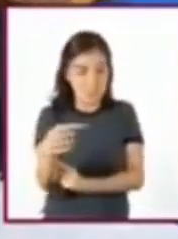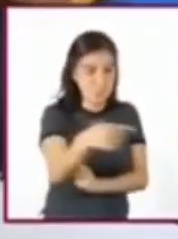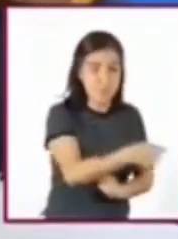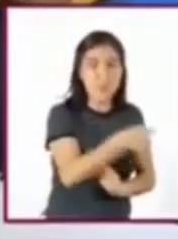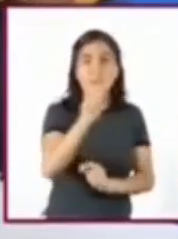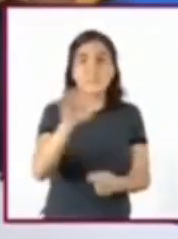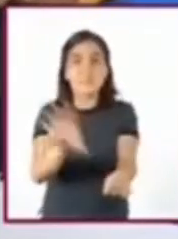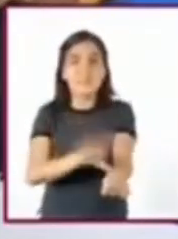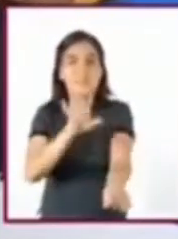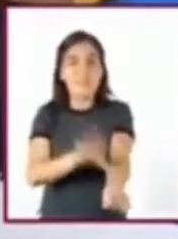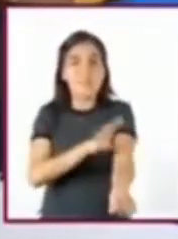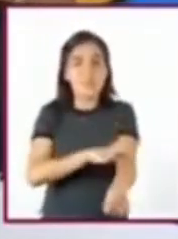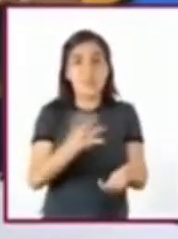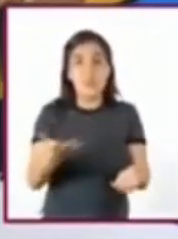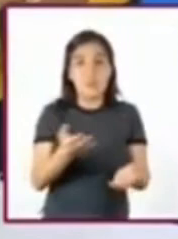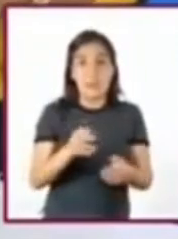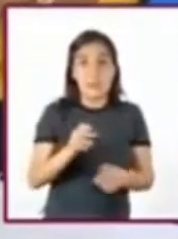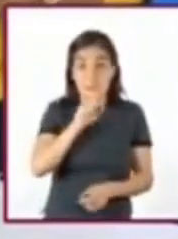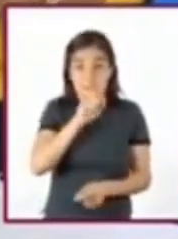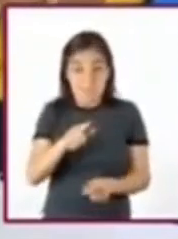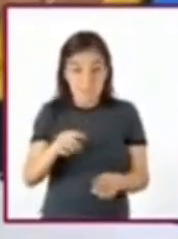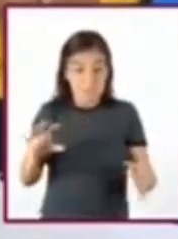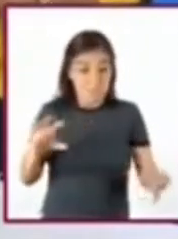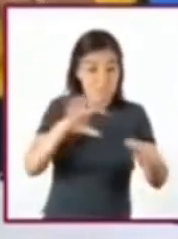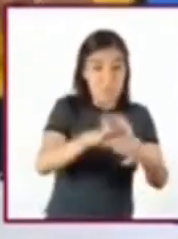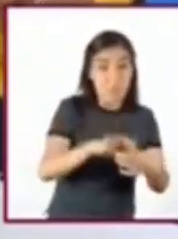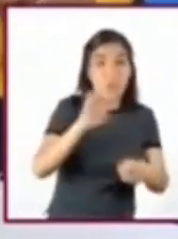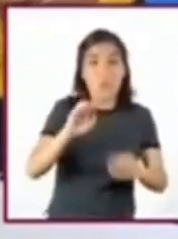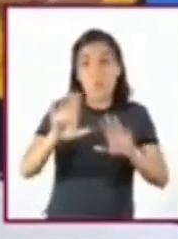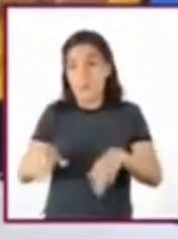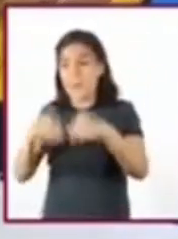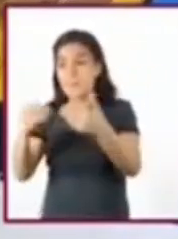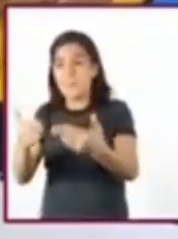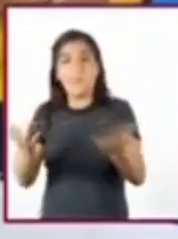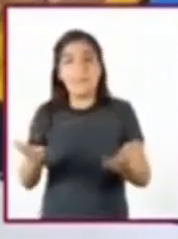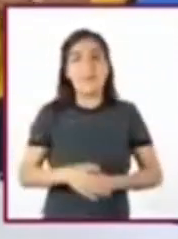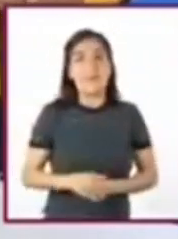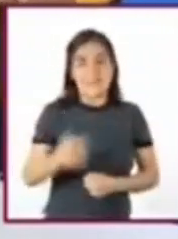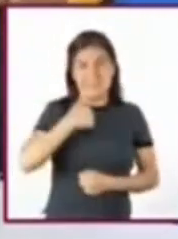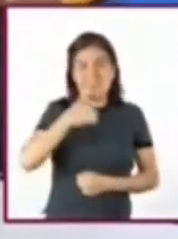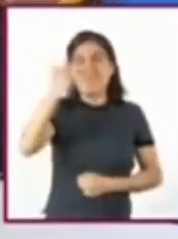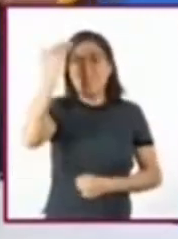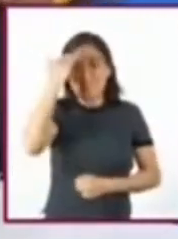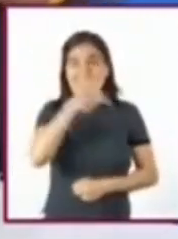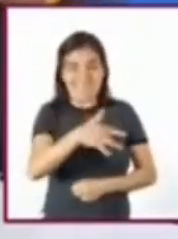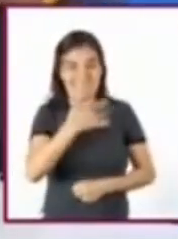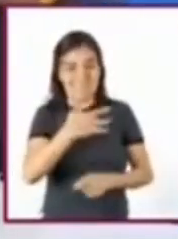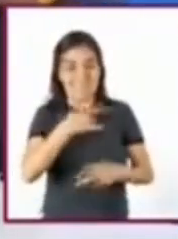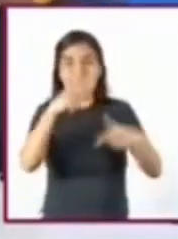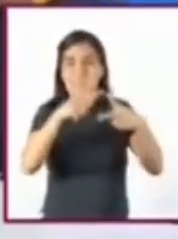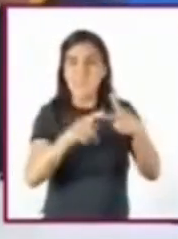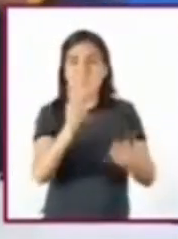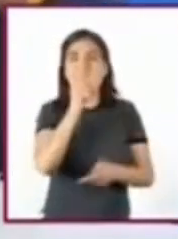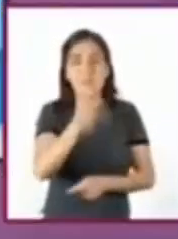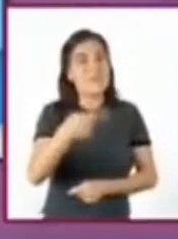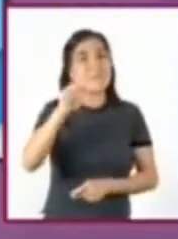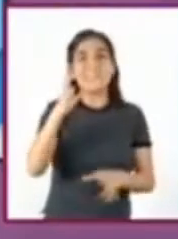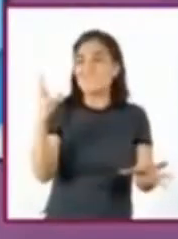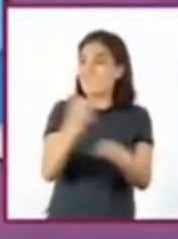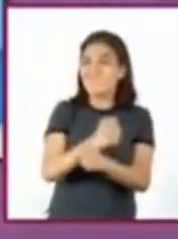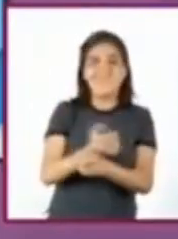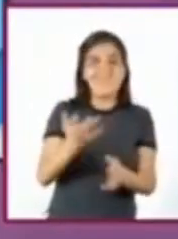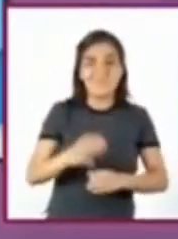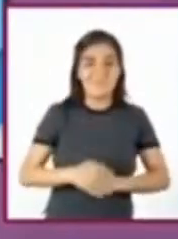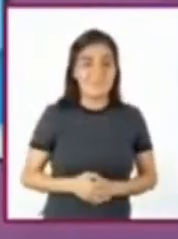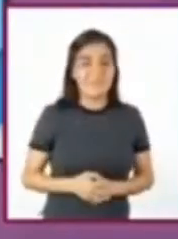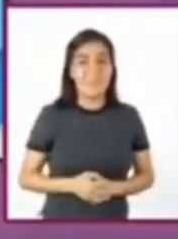corriente alterna o corriente directa. Se me hacen conocidos esos términos, pero no sé bien qué significan. En